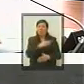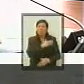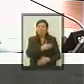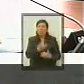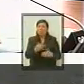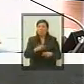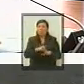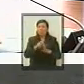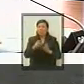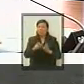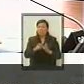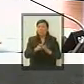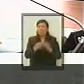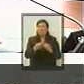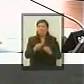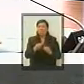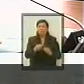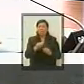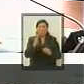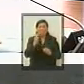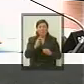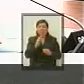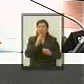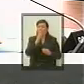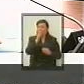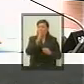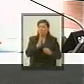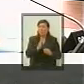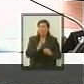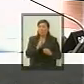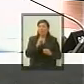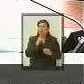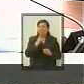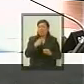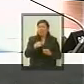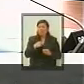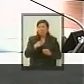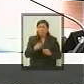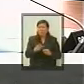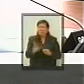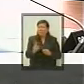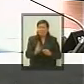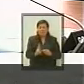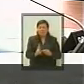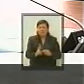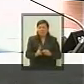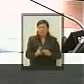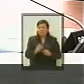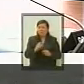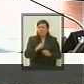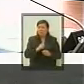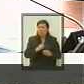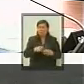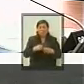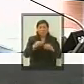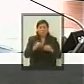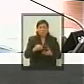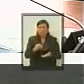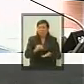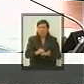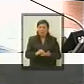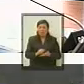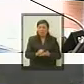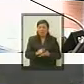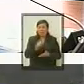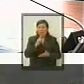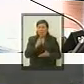de este proyecto porque madre de Dios lo requiere yo no soy de esa región y yo no voy a postular nuevamente